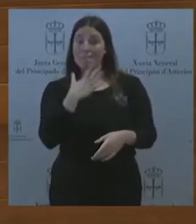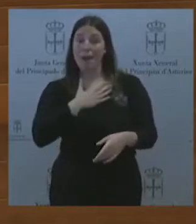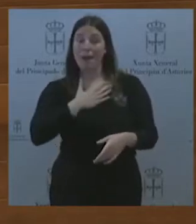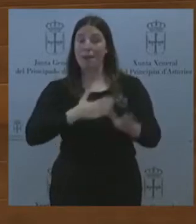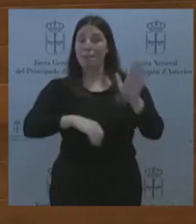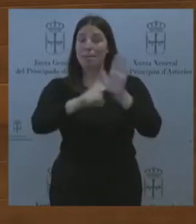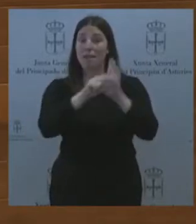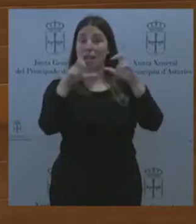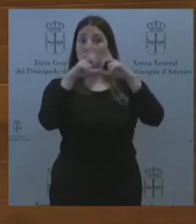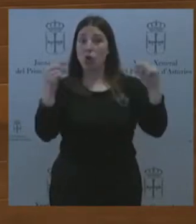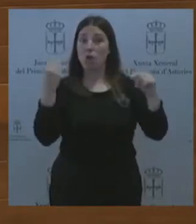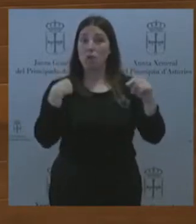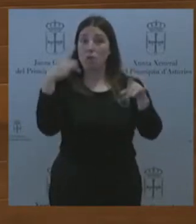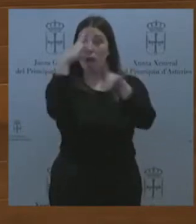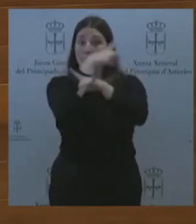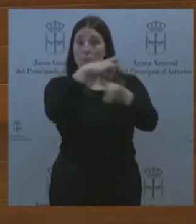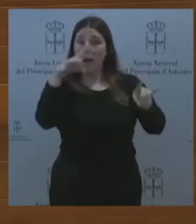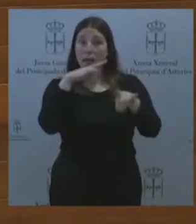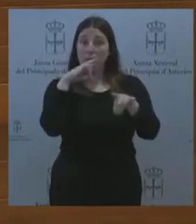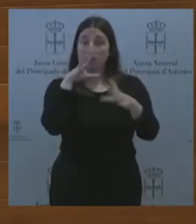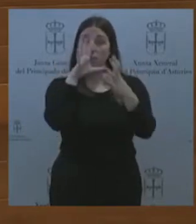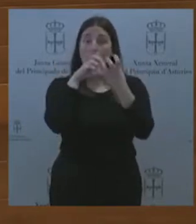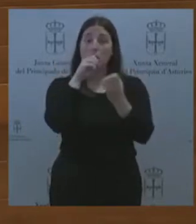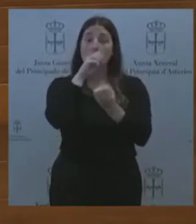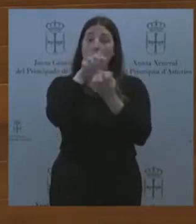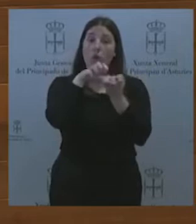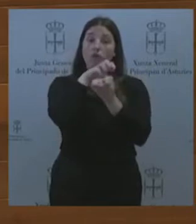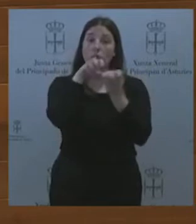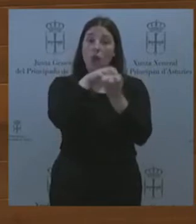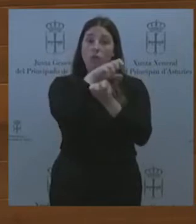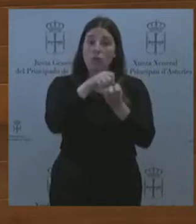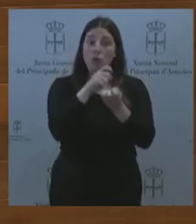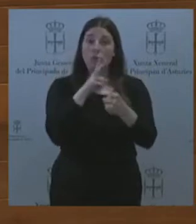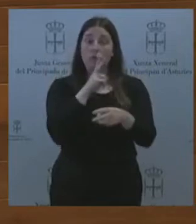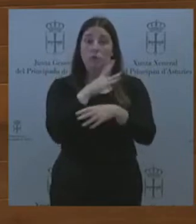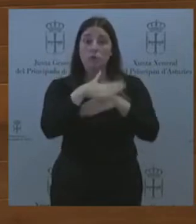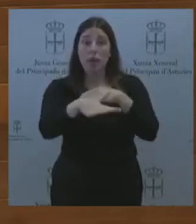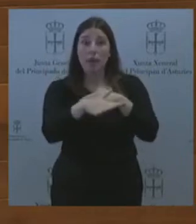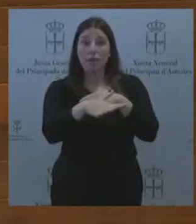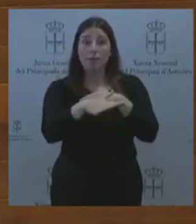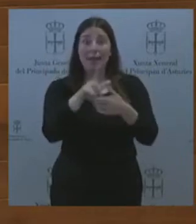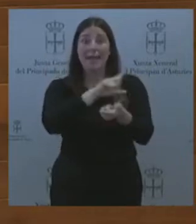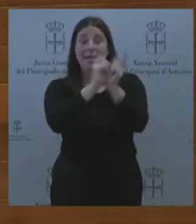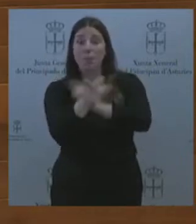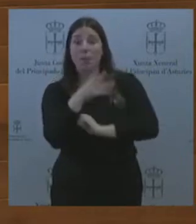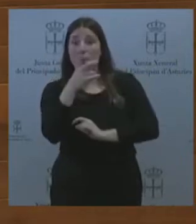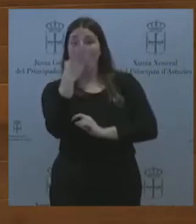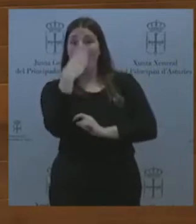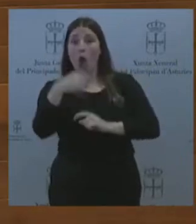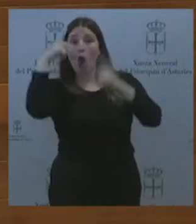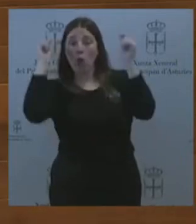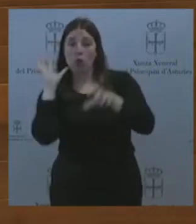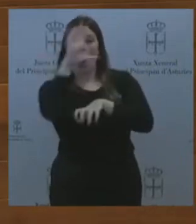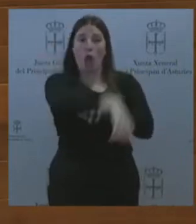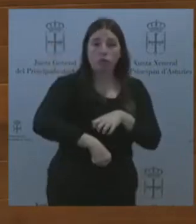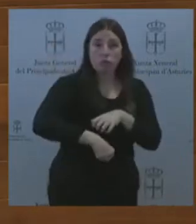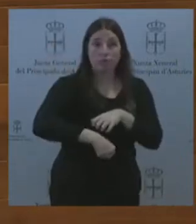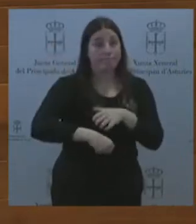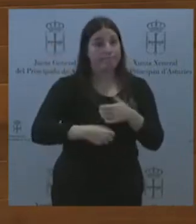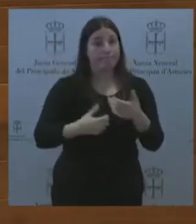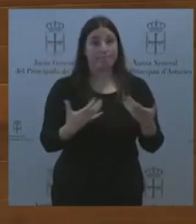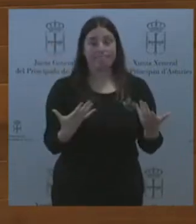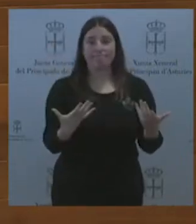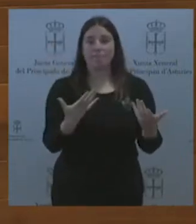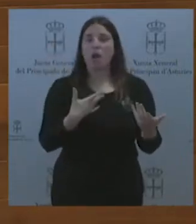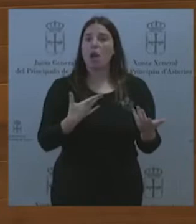los prados, por la de los lobos devorándolas, señorías. Nuestra propuesta sobre el lobo no es otra cosa que el espejo en